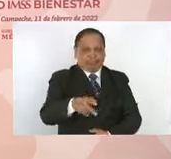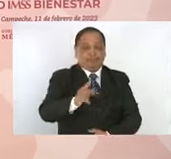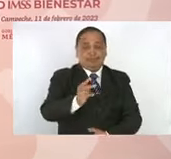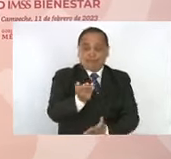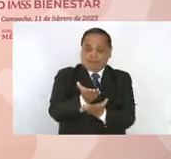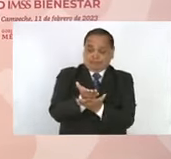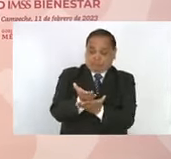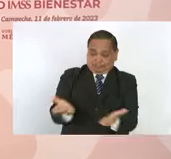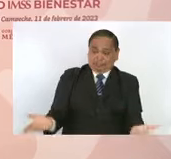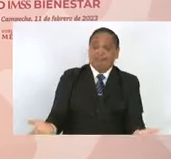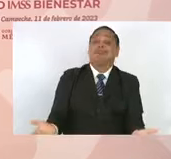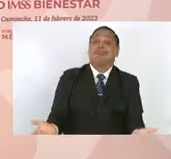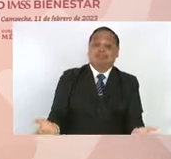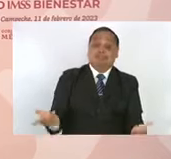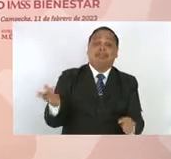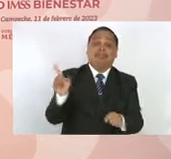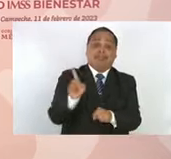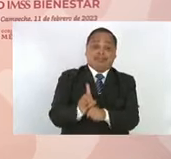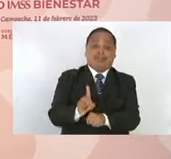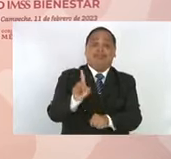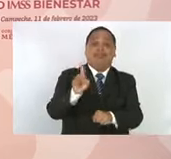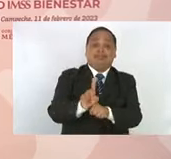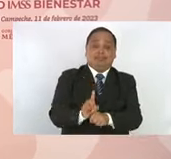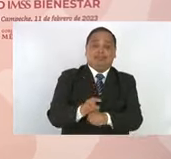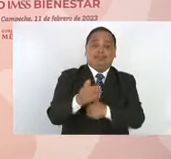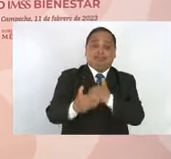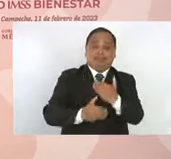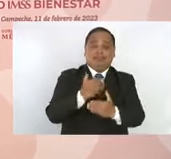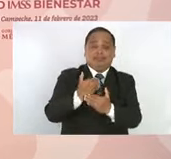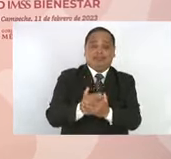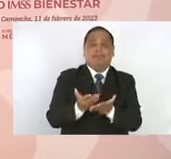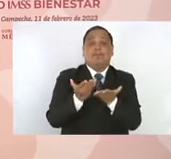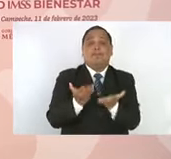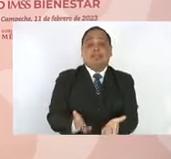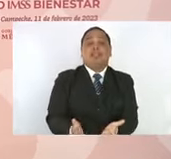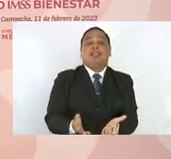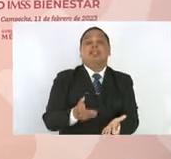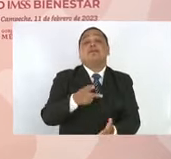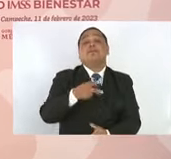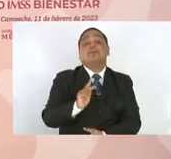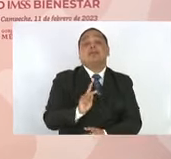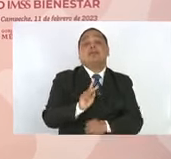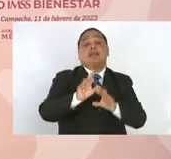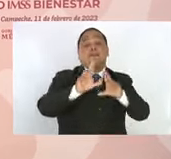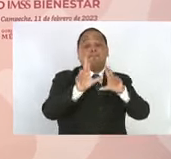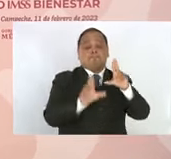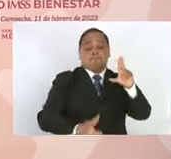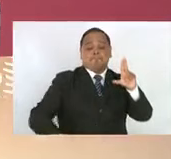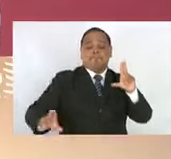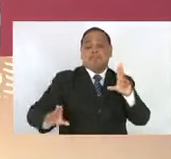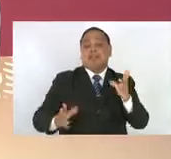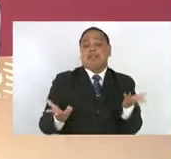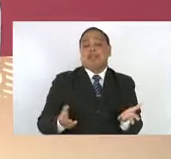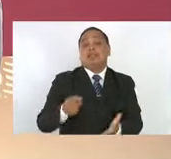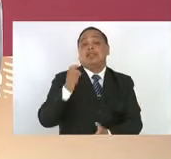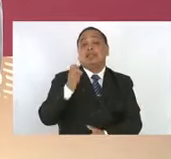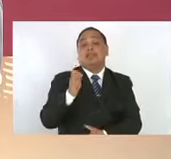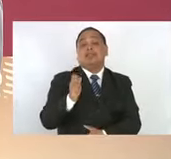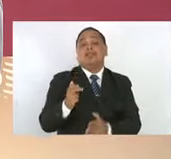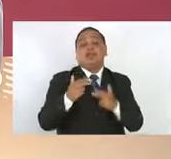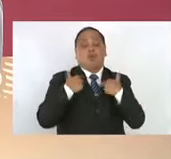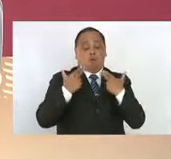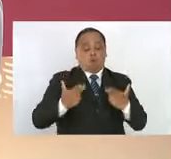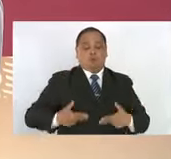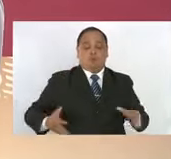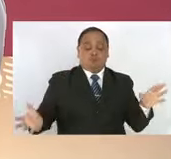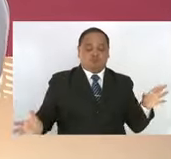Ustedes hacen realidad cada día el ideal martiano de que patria es humanidad, uno de los conceptos más citados